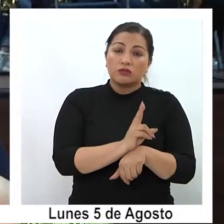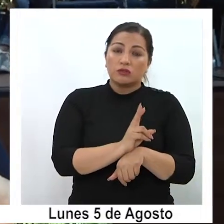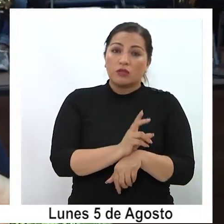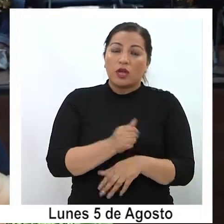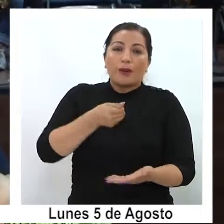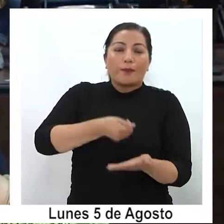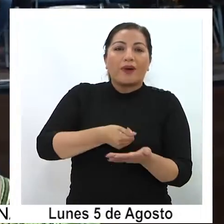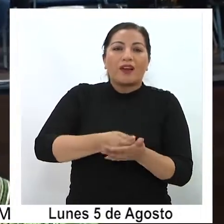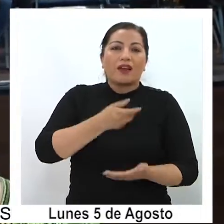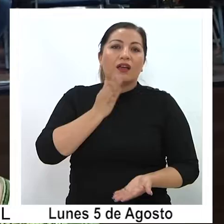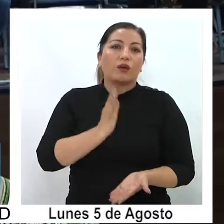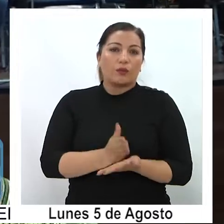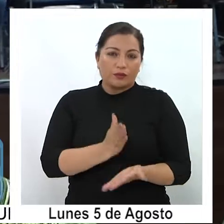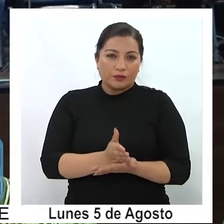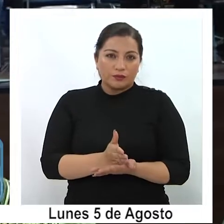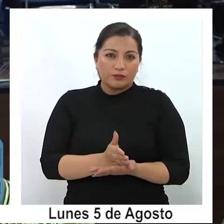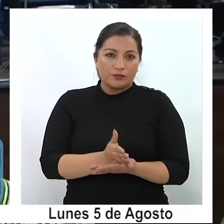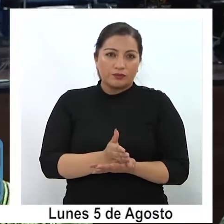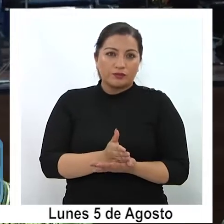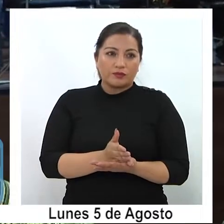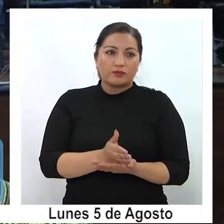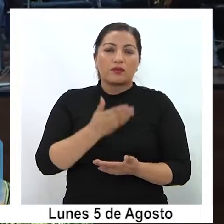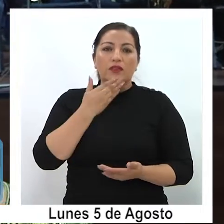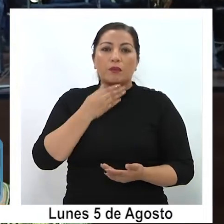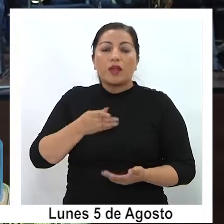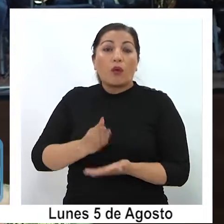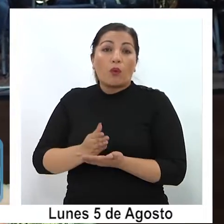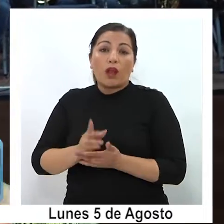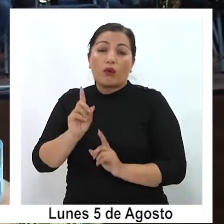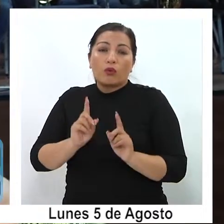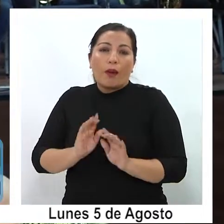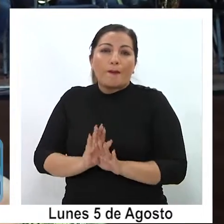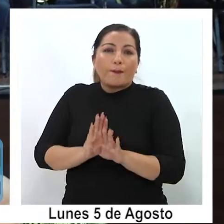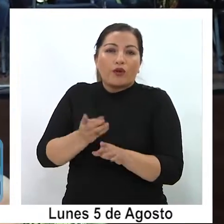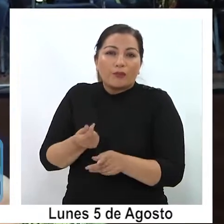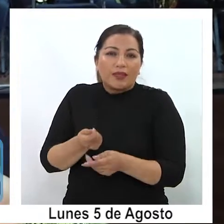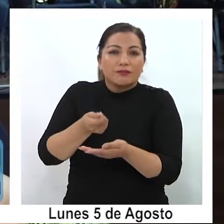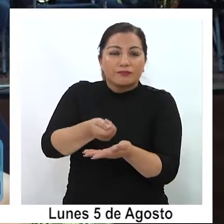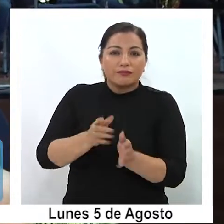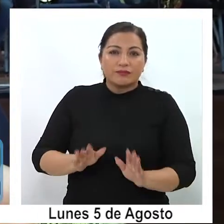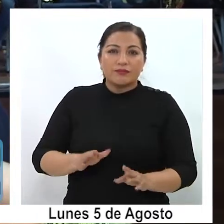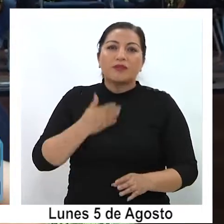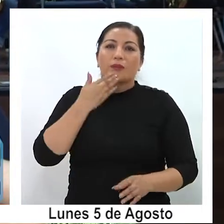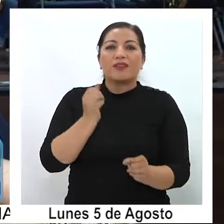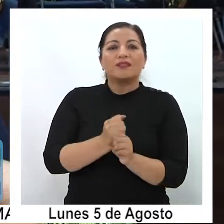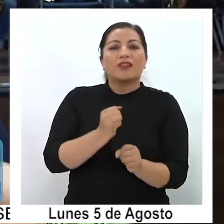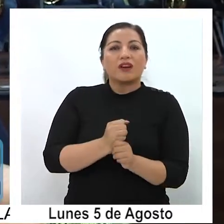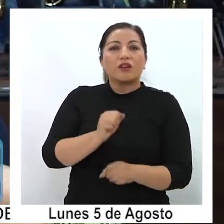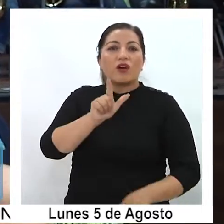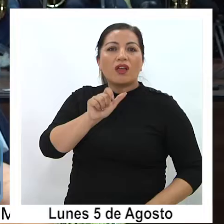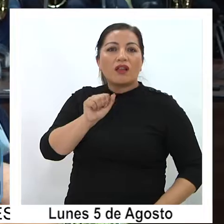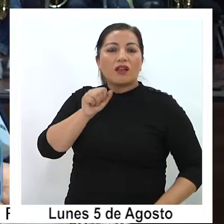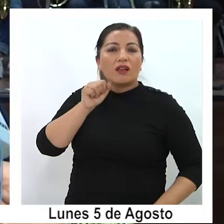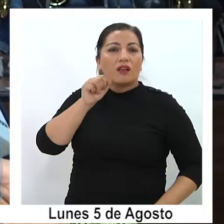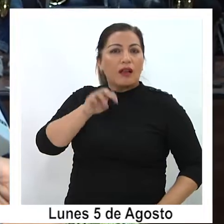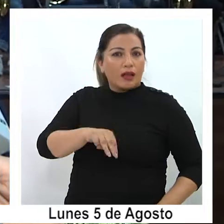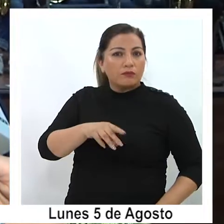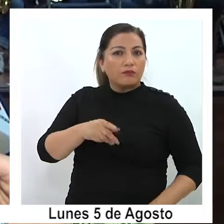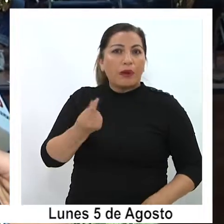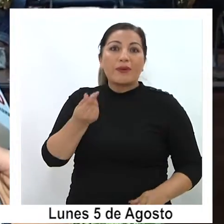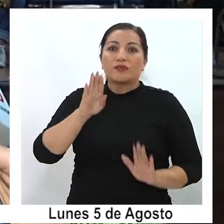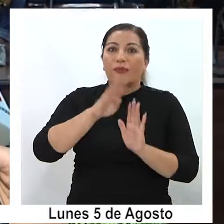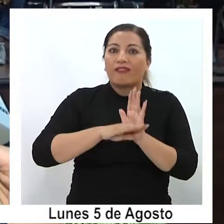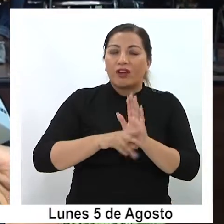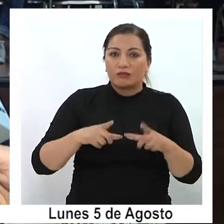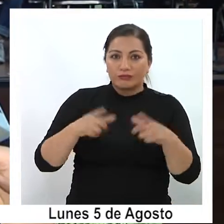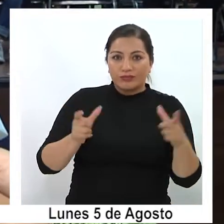colegio. También se hizo el colegio de un aporte para los pasajes. Hicimos alguna gestión en lámpara que nos hicieron una rebaja.